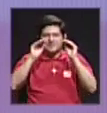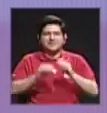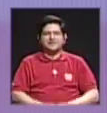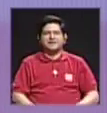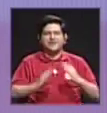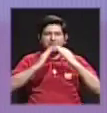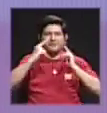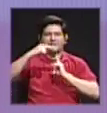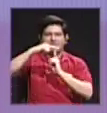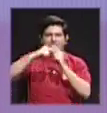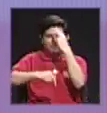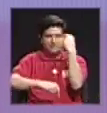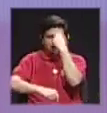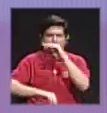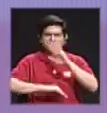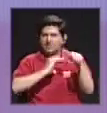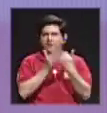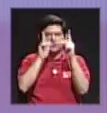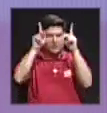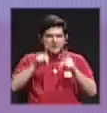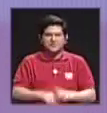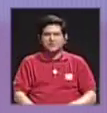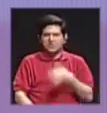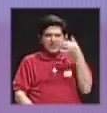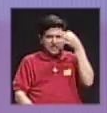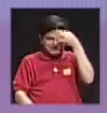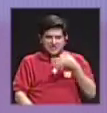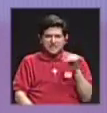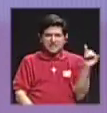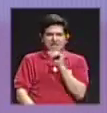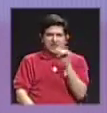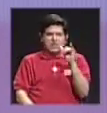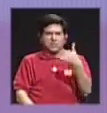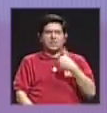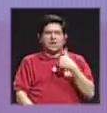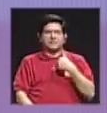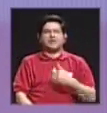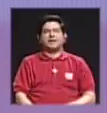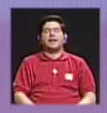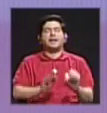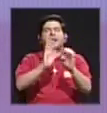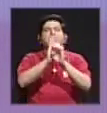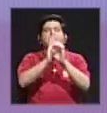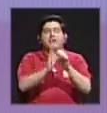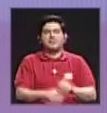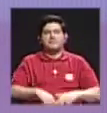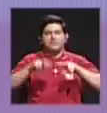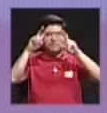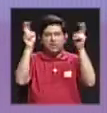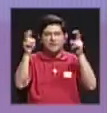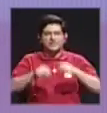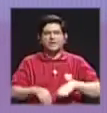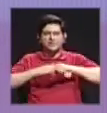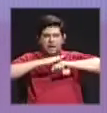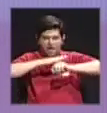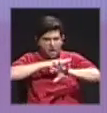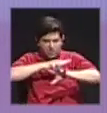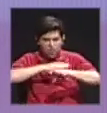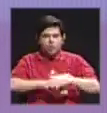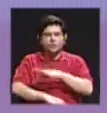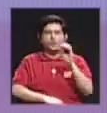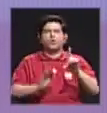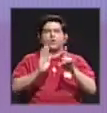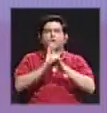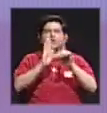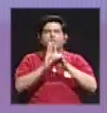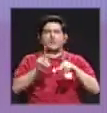todo el mundo está de acuerdo con su posición frente a, por ejemplo, a los temas como el aborto o